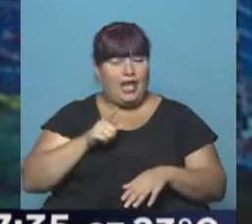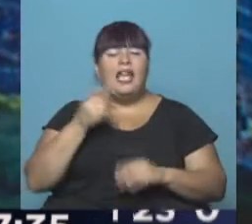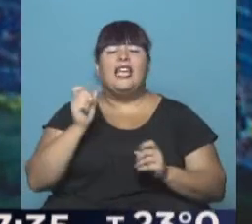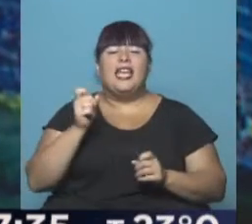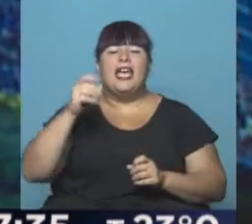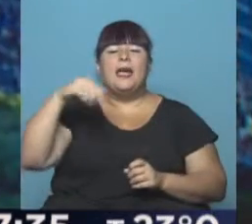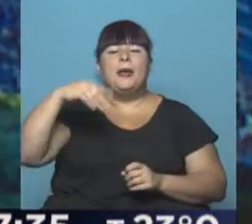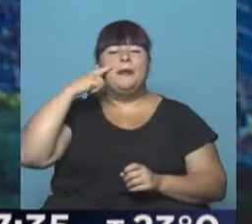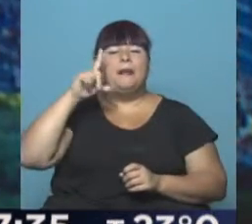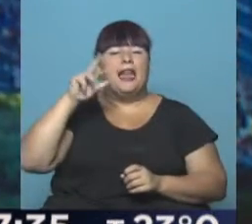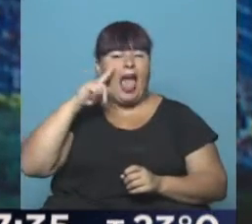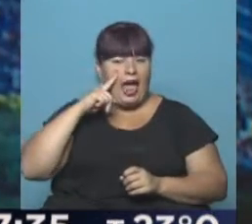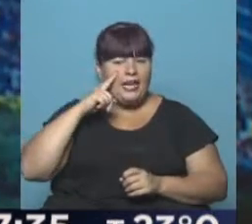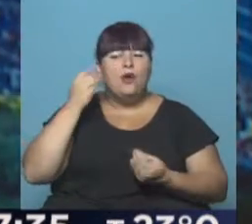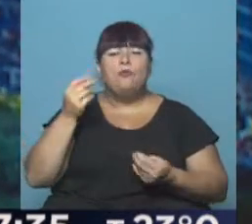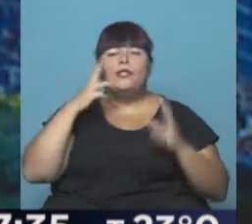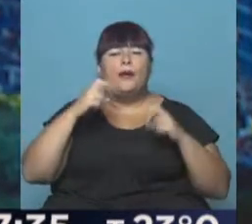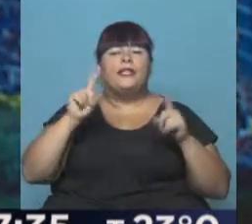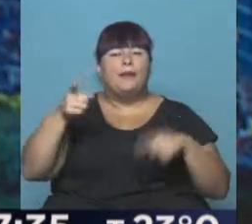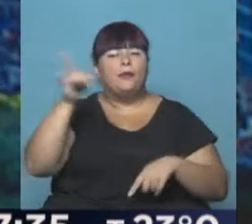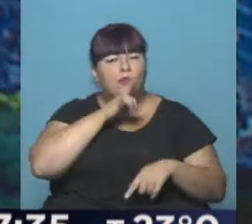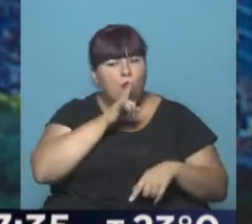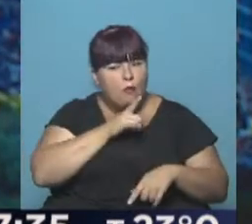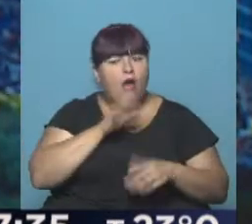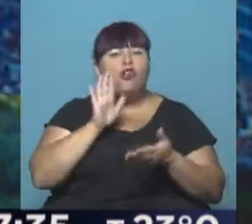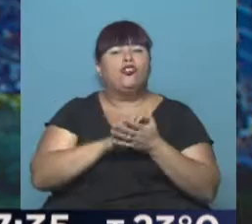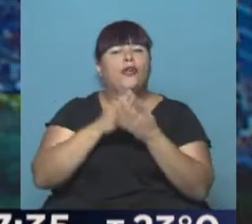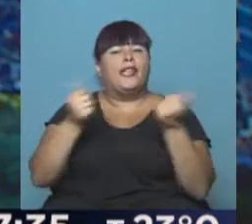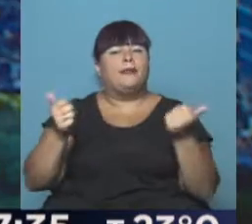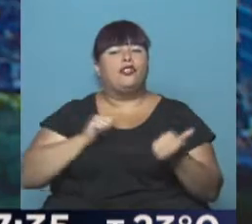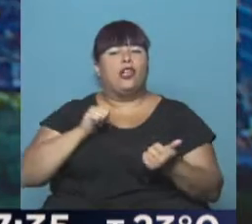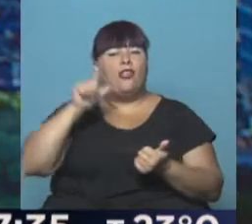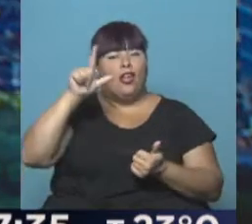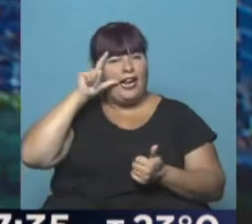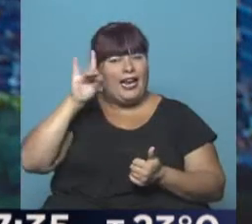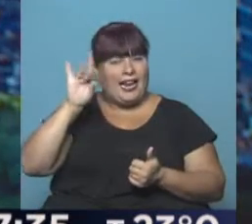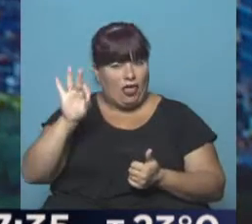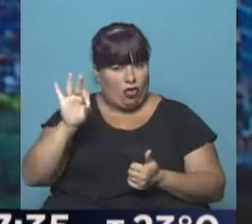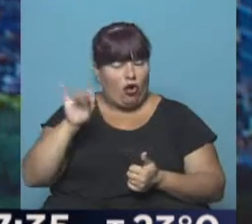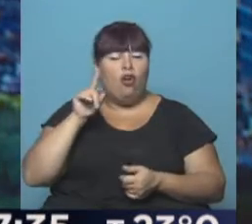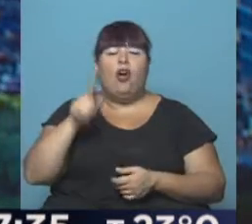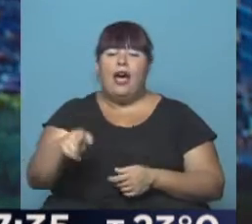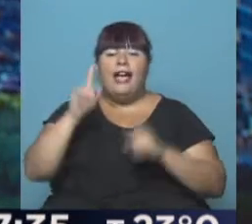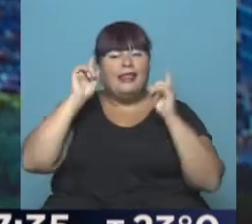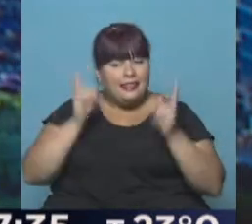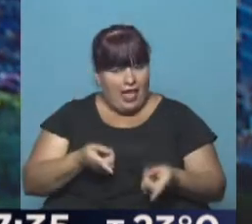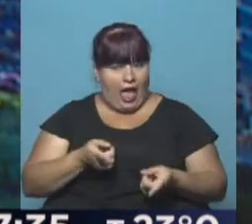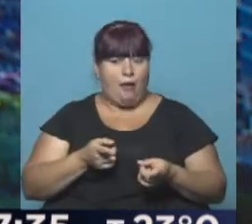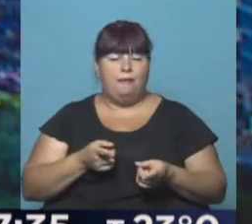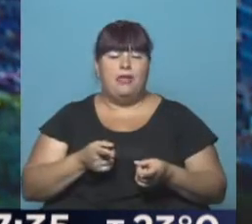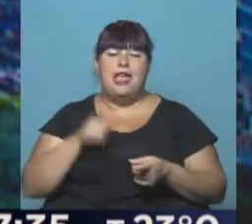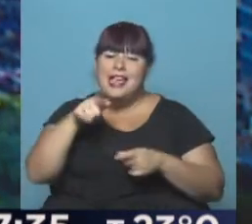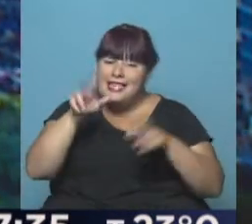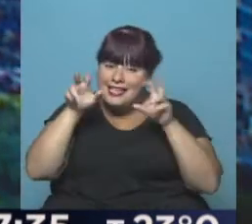Estamos hablando de Milani, porque se lo investiga también en Tucumán, ¿eh? Tiene que ver con la desaparición del soldado Ledo. Ahí también tiene en